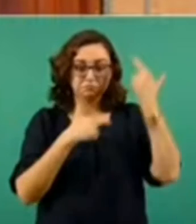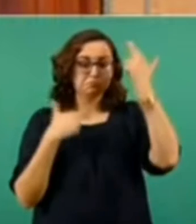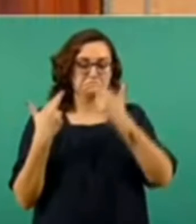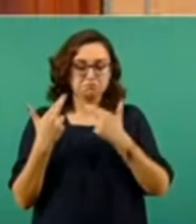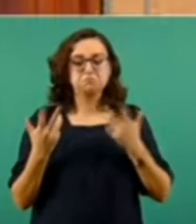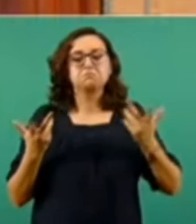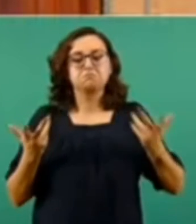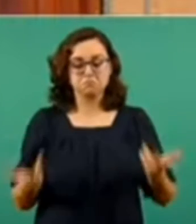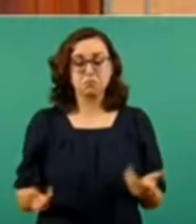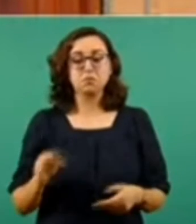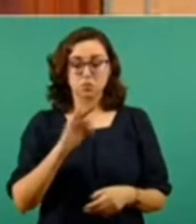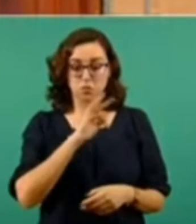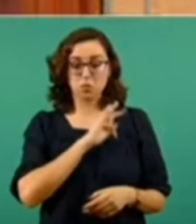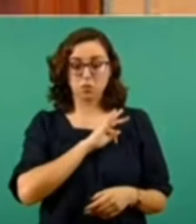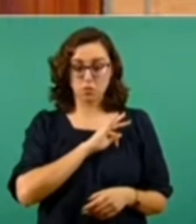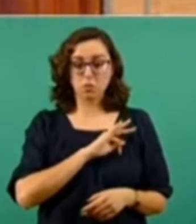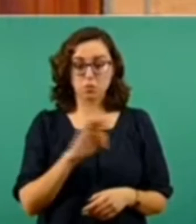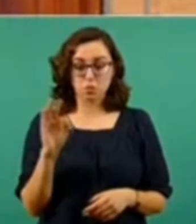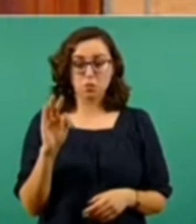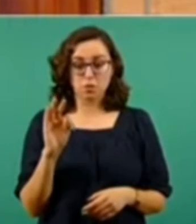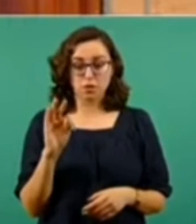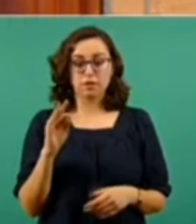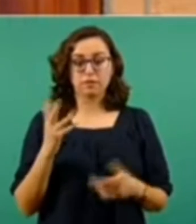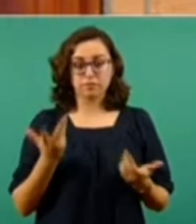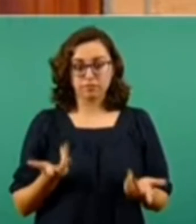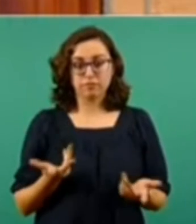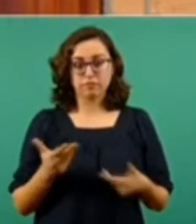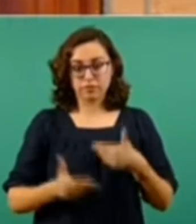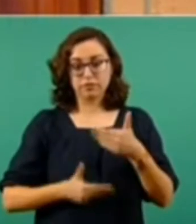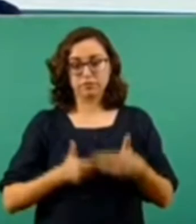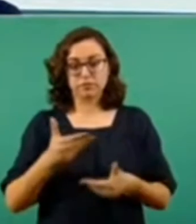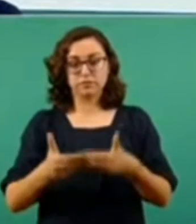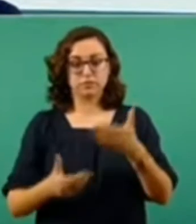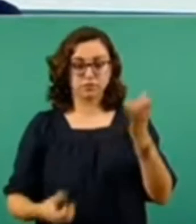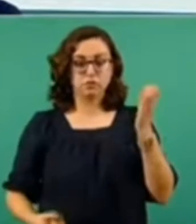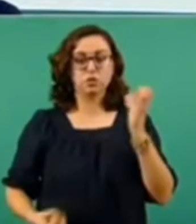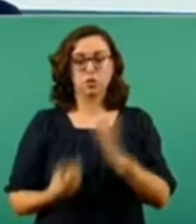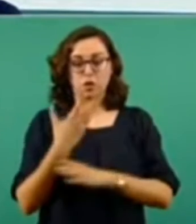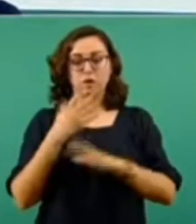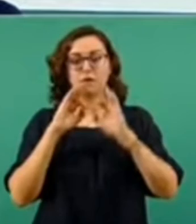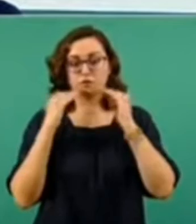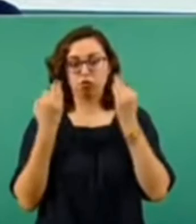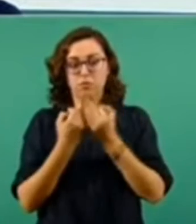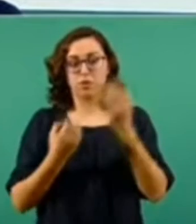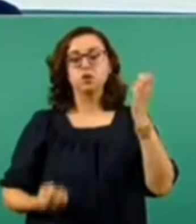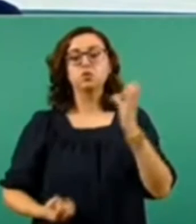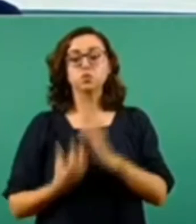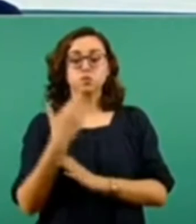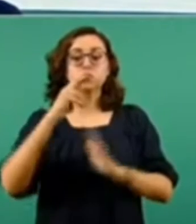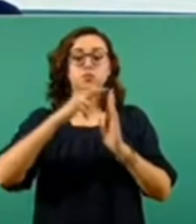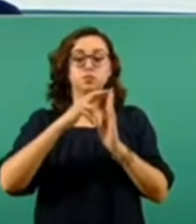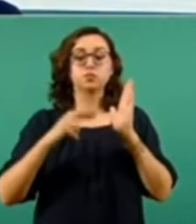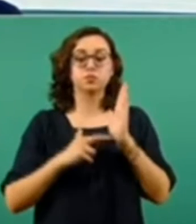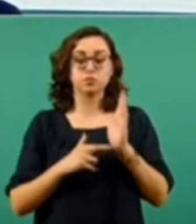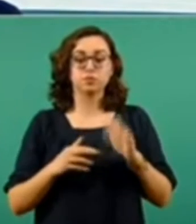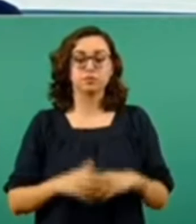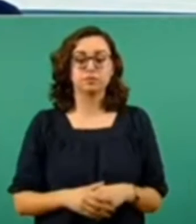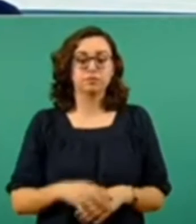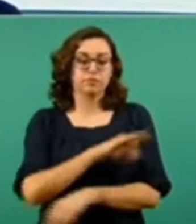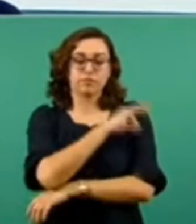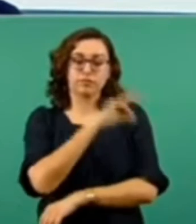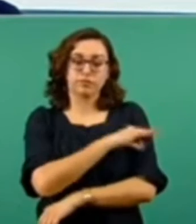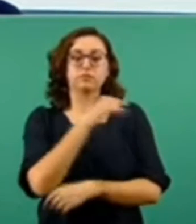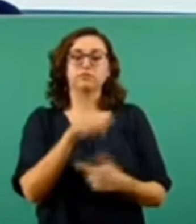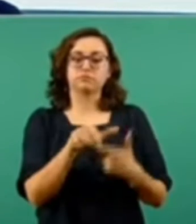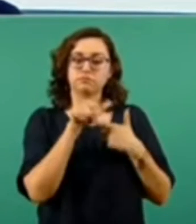pues bueno, inmediatamente se emitirán nuevos lineamientos. Pero la vacunación continúa y obviamente esto